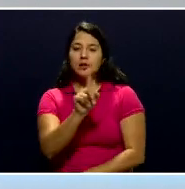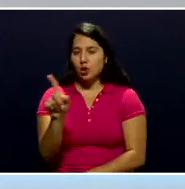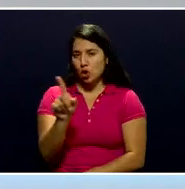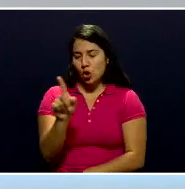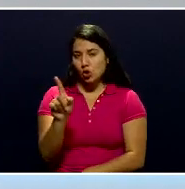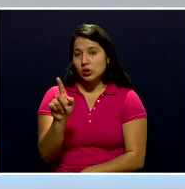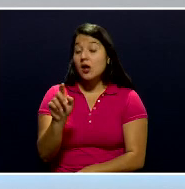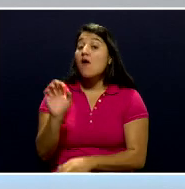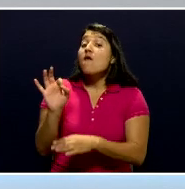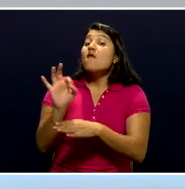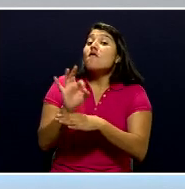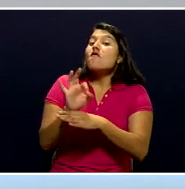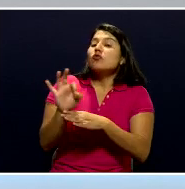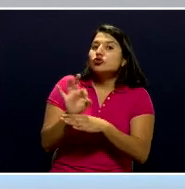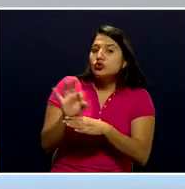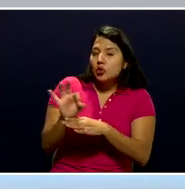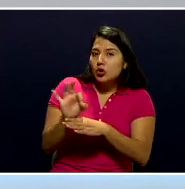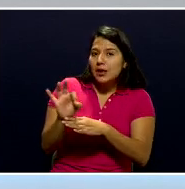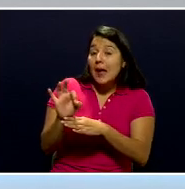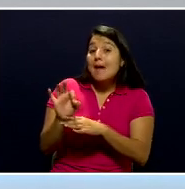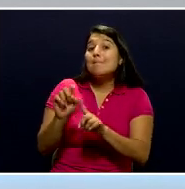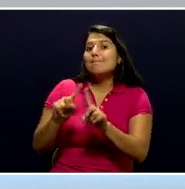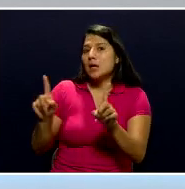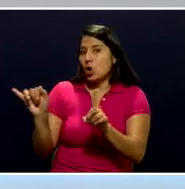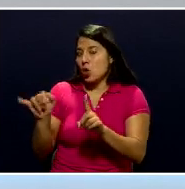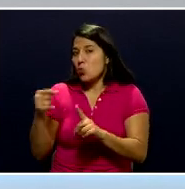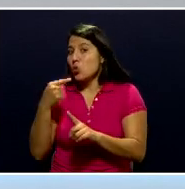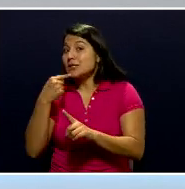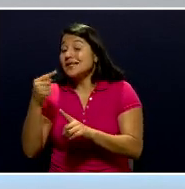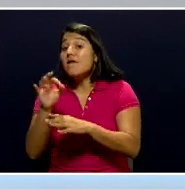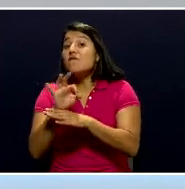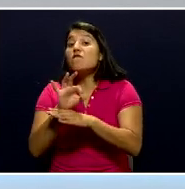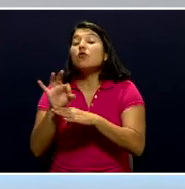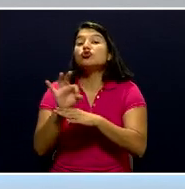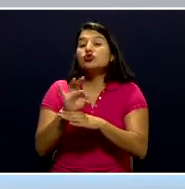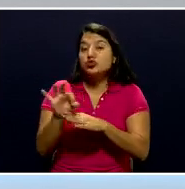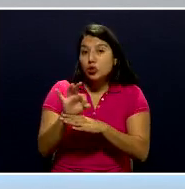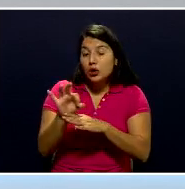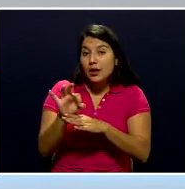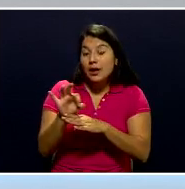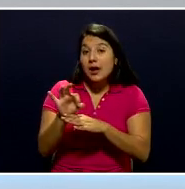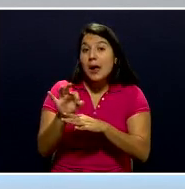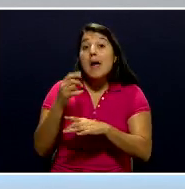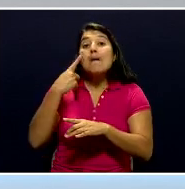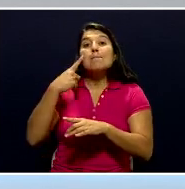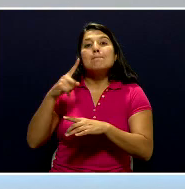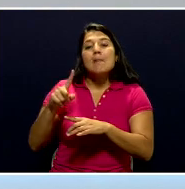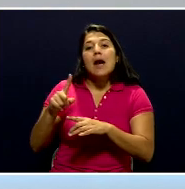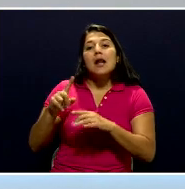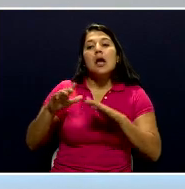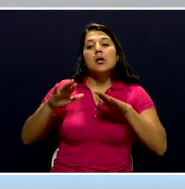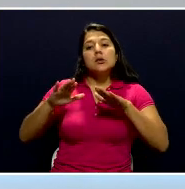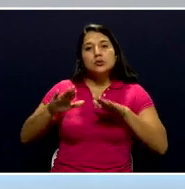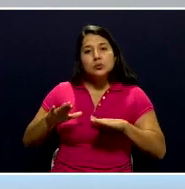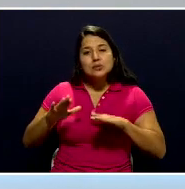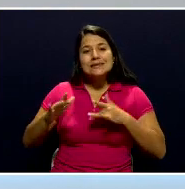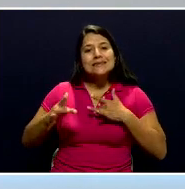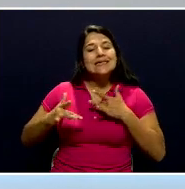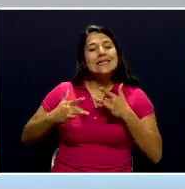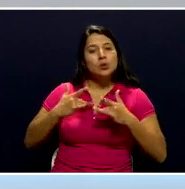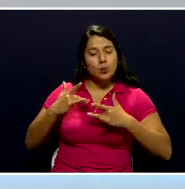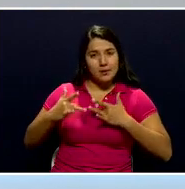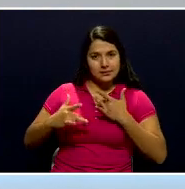sirve, pero bueno, como bien se decía en el video, no necesariamente la suplementación es lo que funciona. Lo que funciona